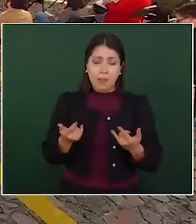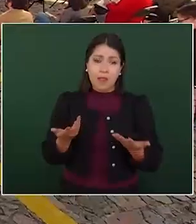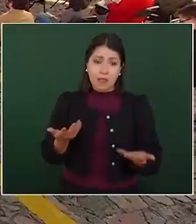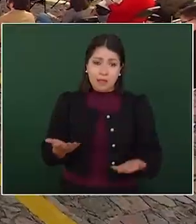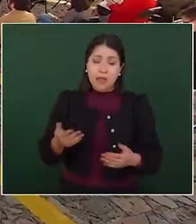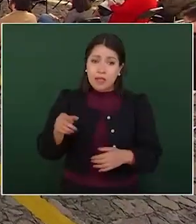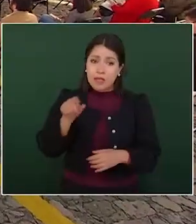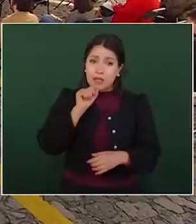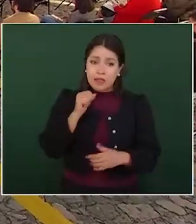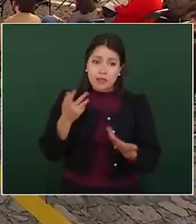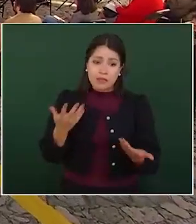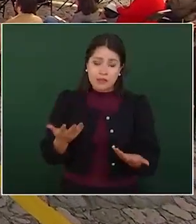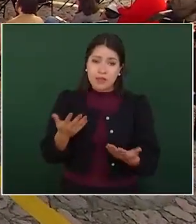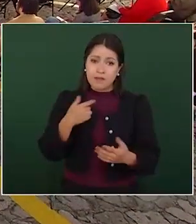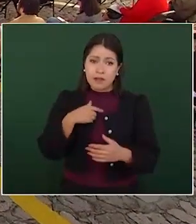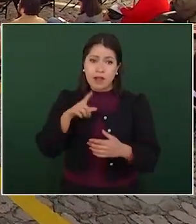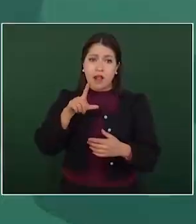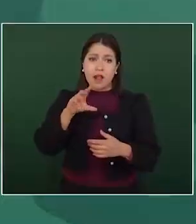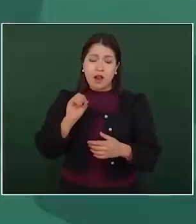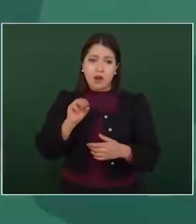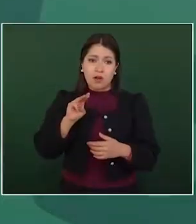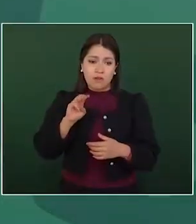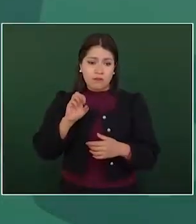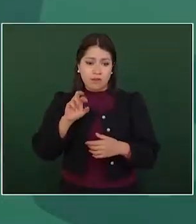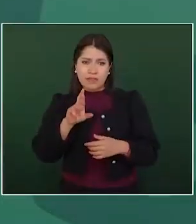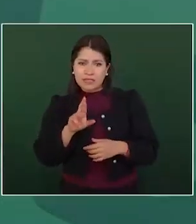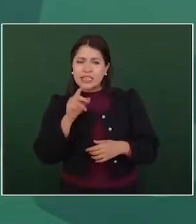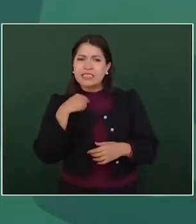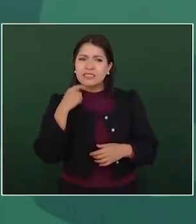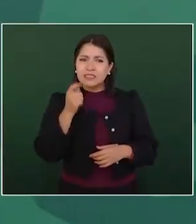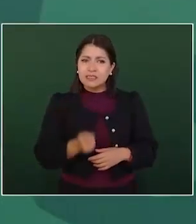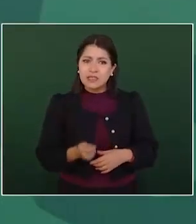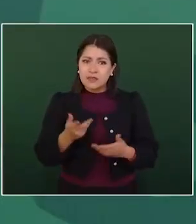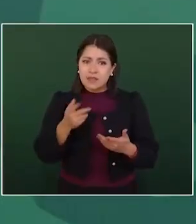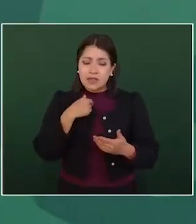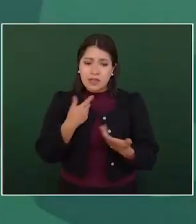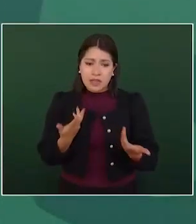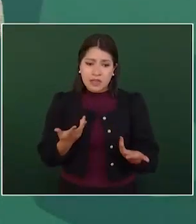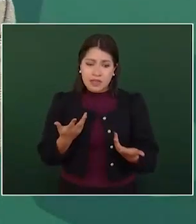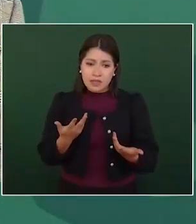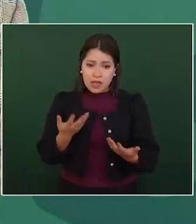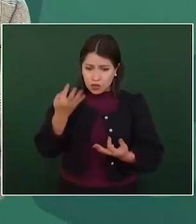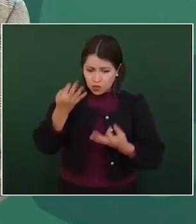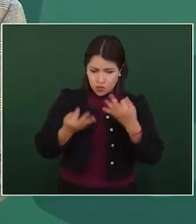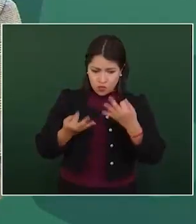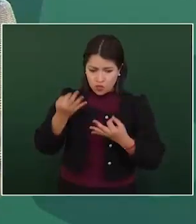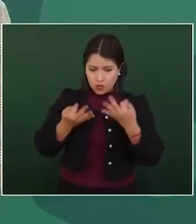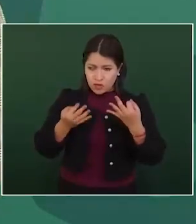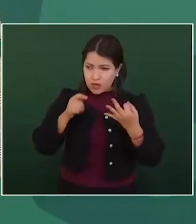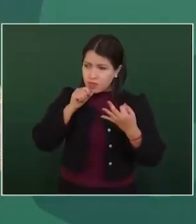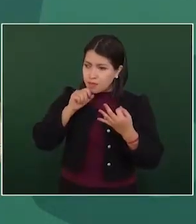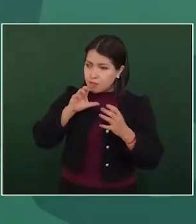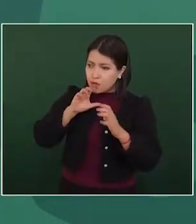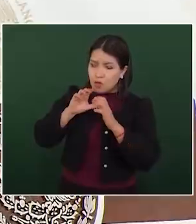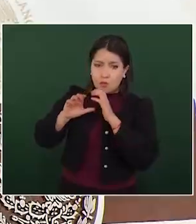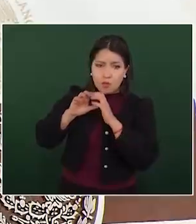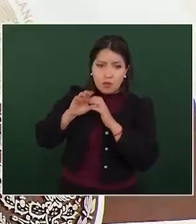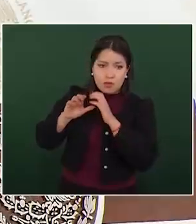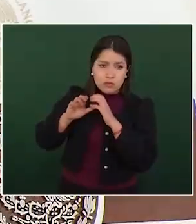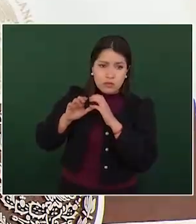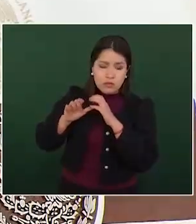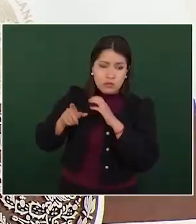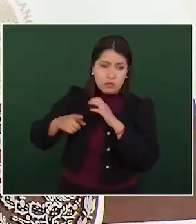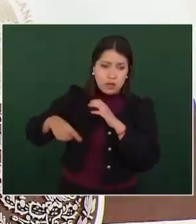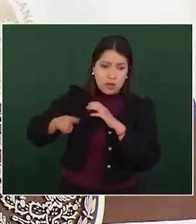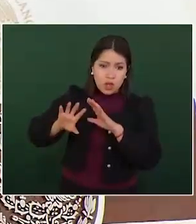momento el llamado lawfare. ¿Qué significa? Que el Poder Judicial y los medios de comunicación,